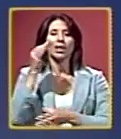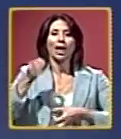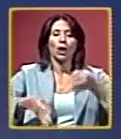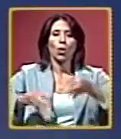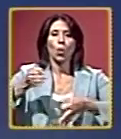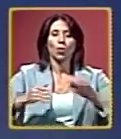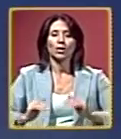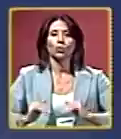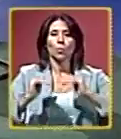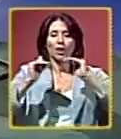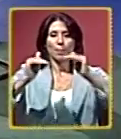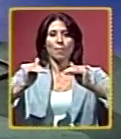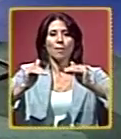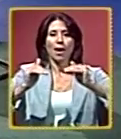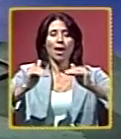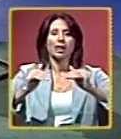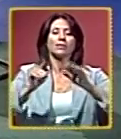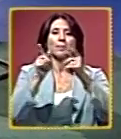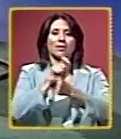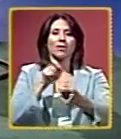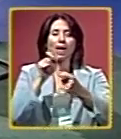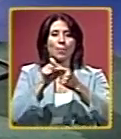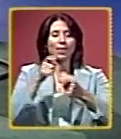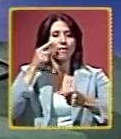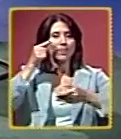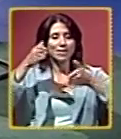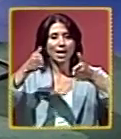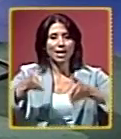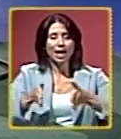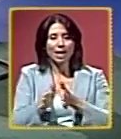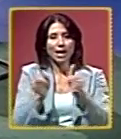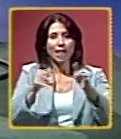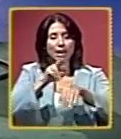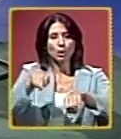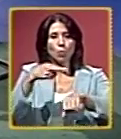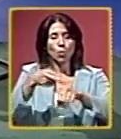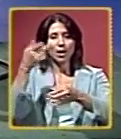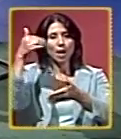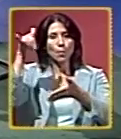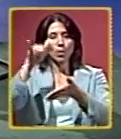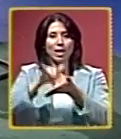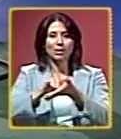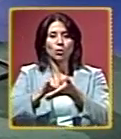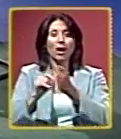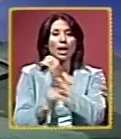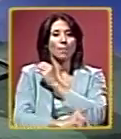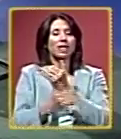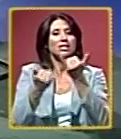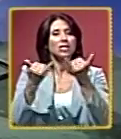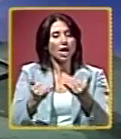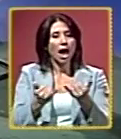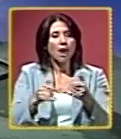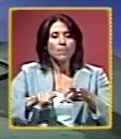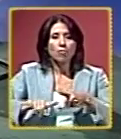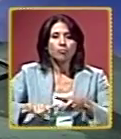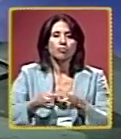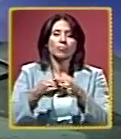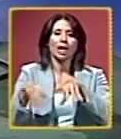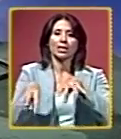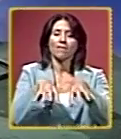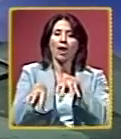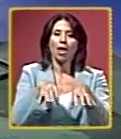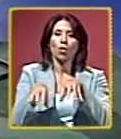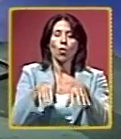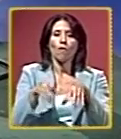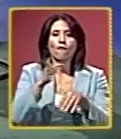Suprema de Justicia, específicamente de la Fiscalía General de la República. Por lo tanto, el país había activado ya sus mecanismos internos